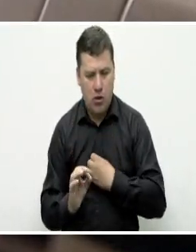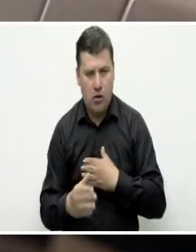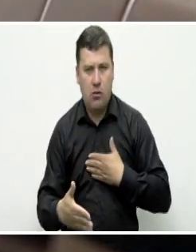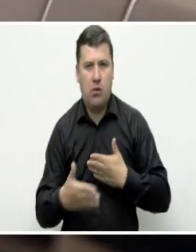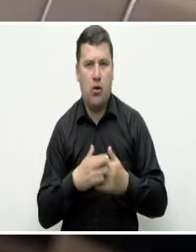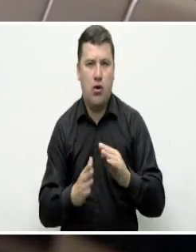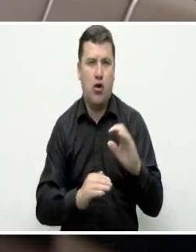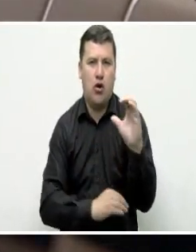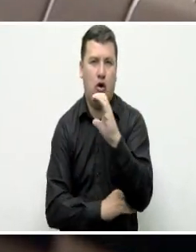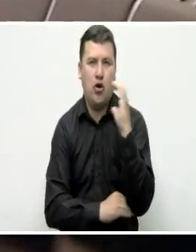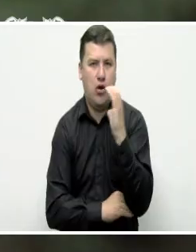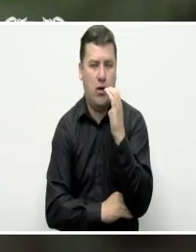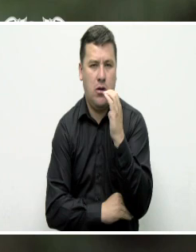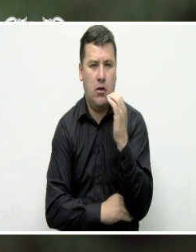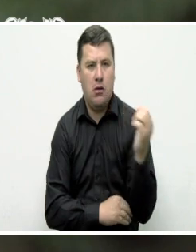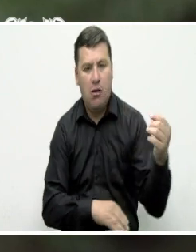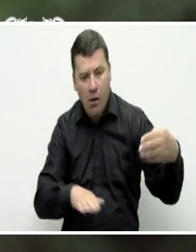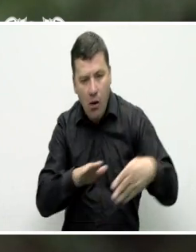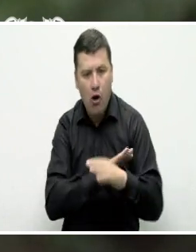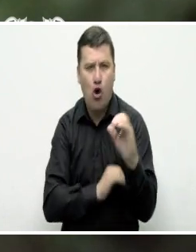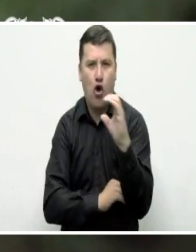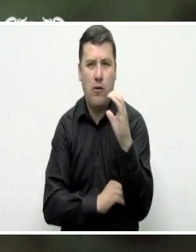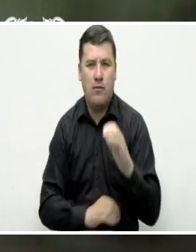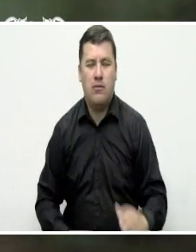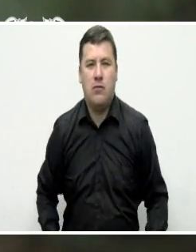los colombianos que regresan al país.